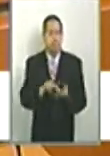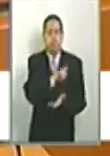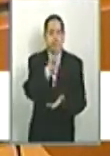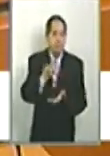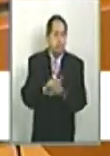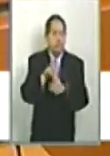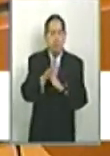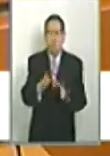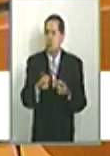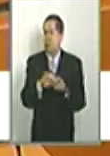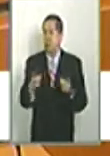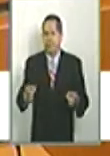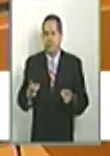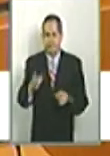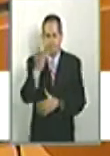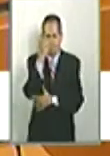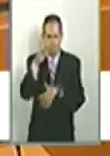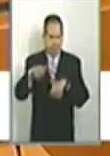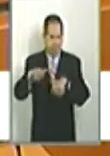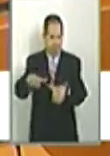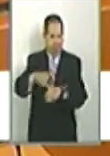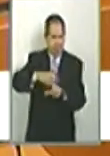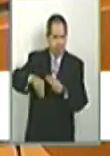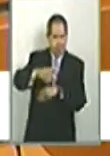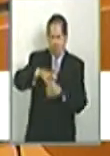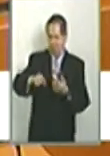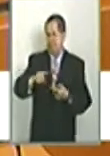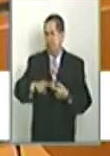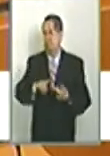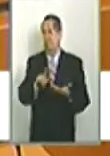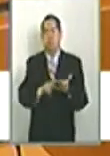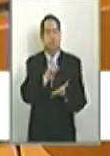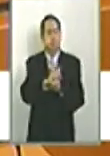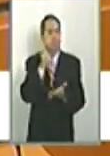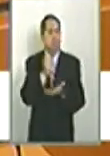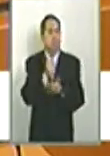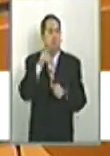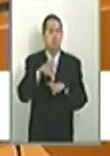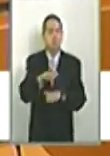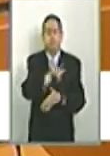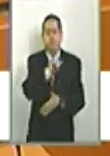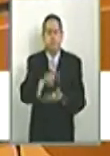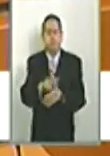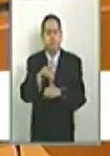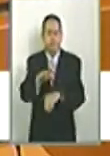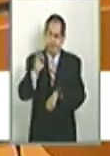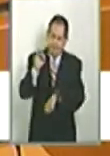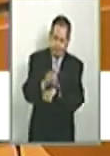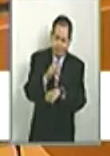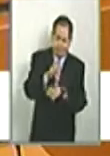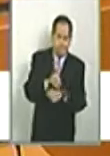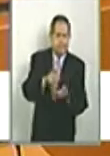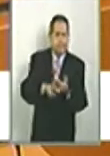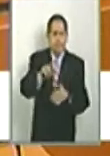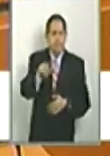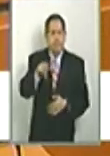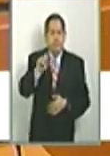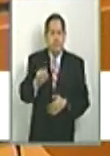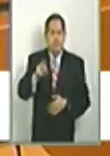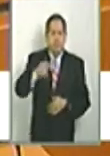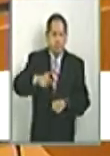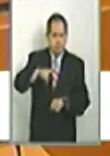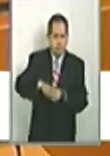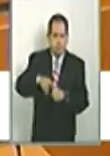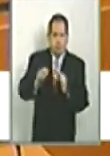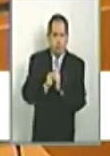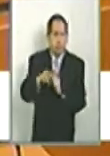de desarrollo forestal sustentable, la ley general de protección de datos personales en